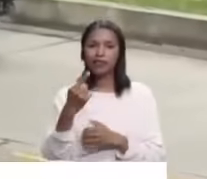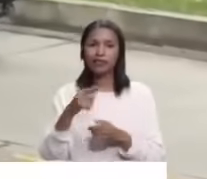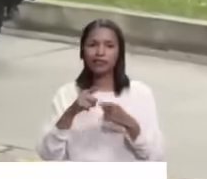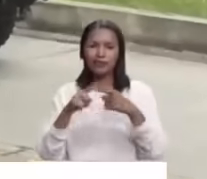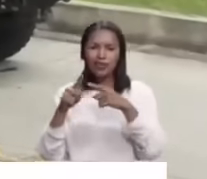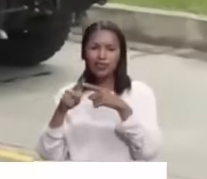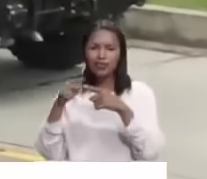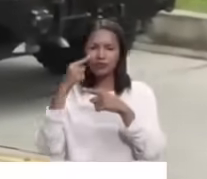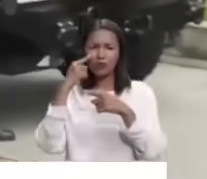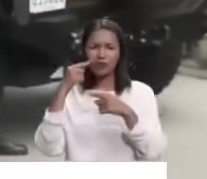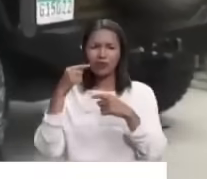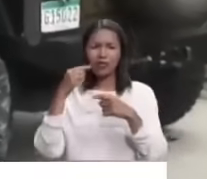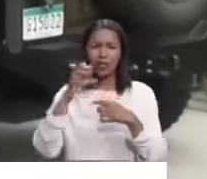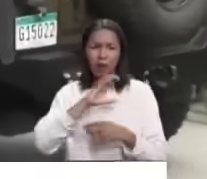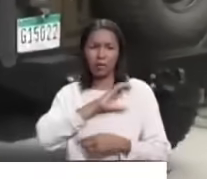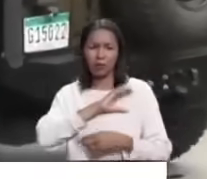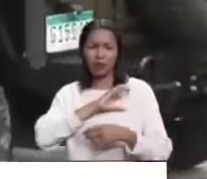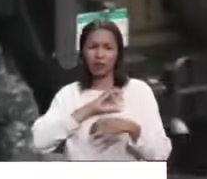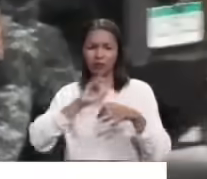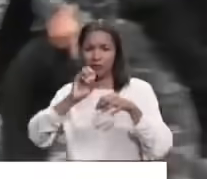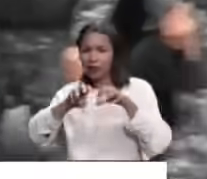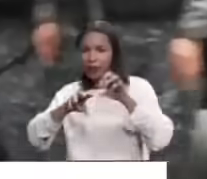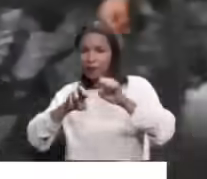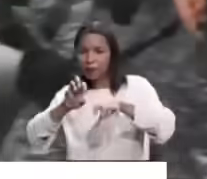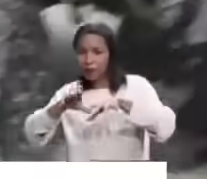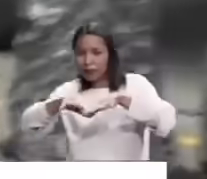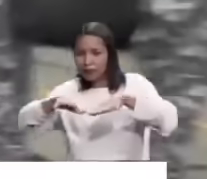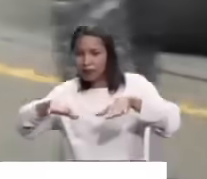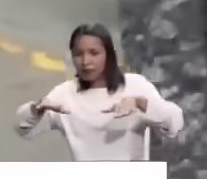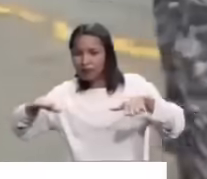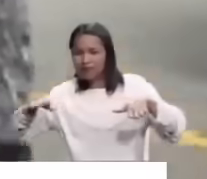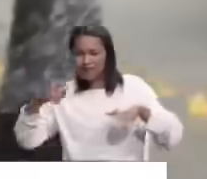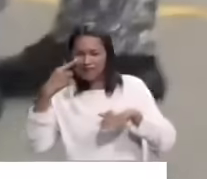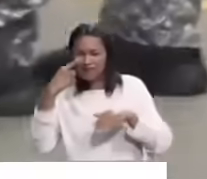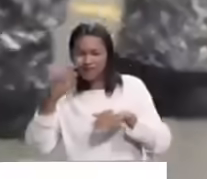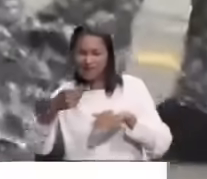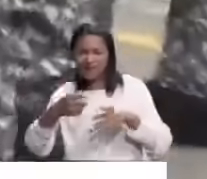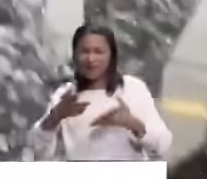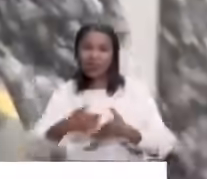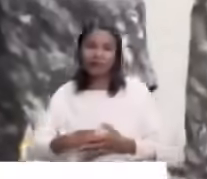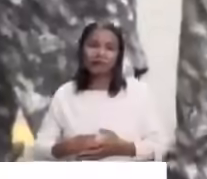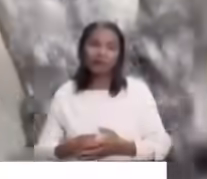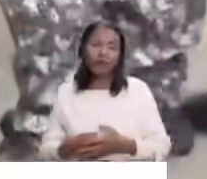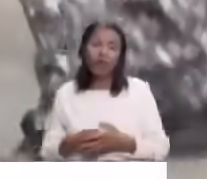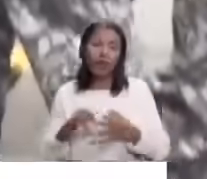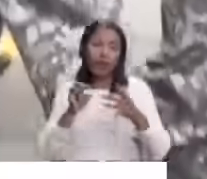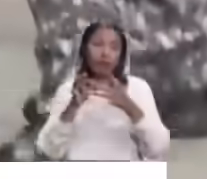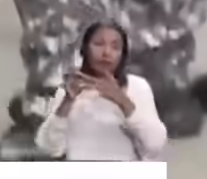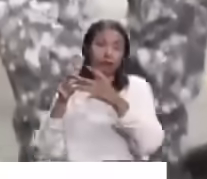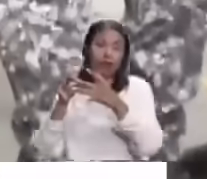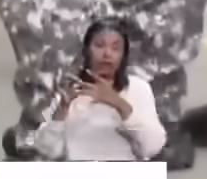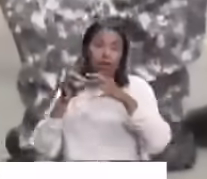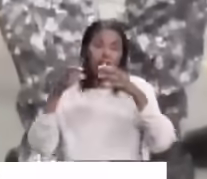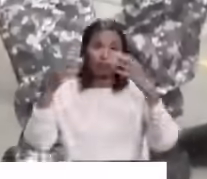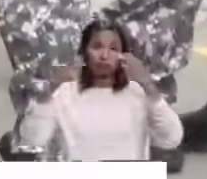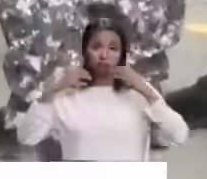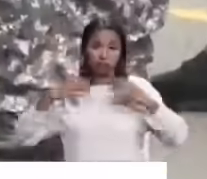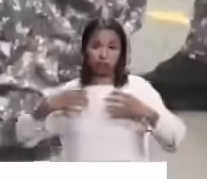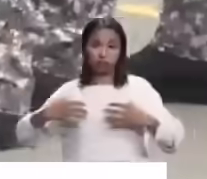equipo que es necesario para la unidad de explosivos, un equipo especial